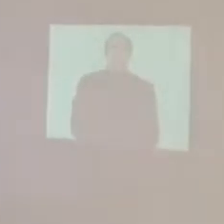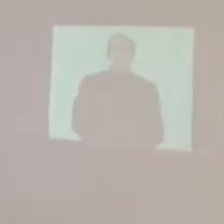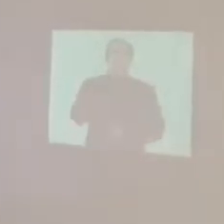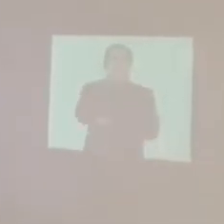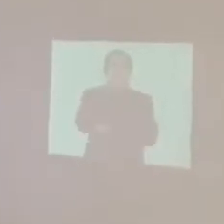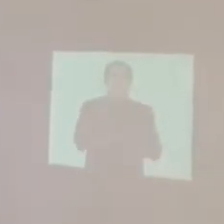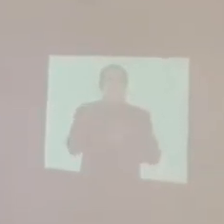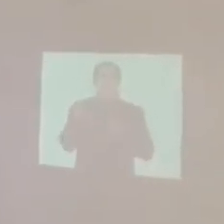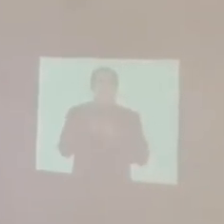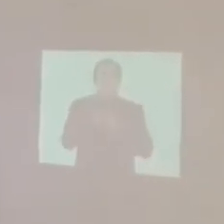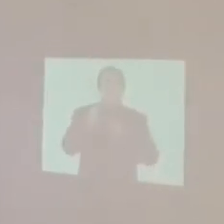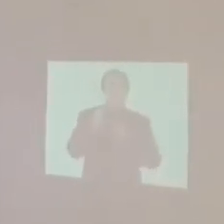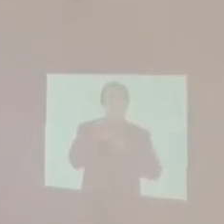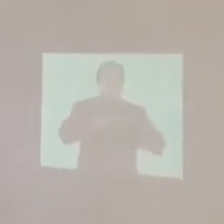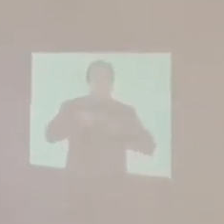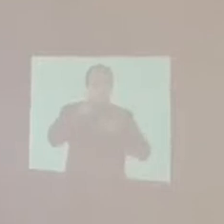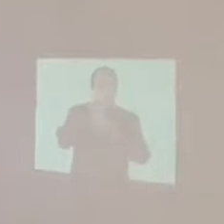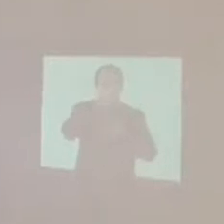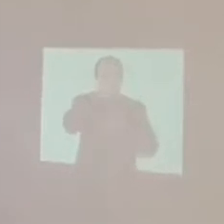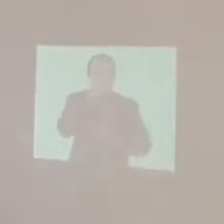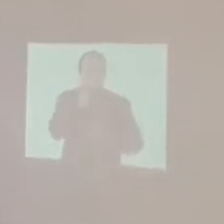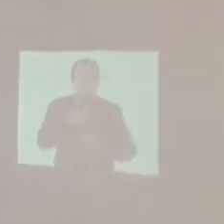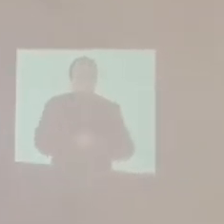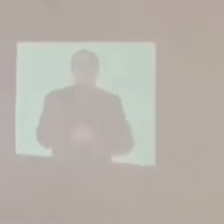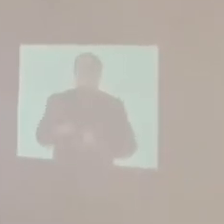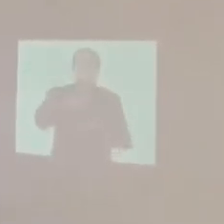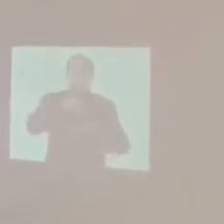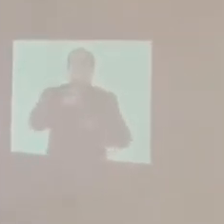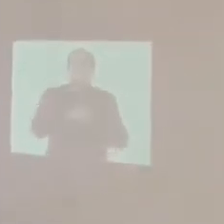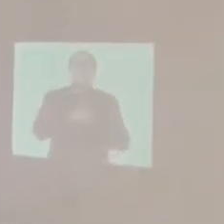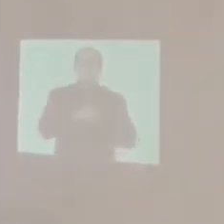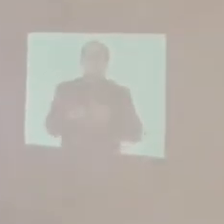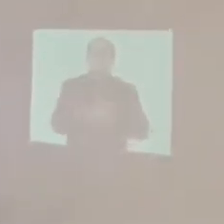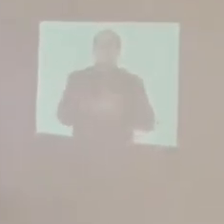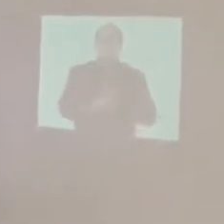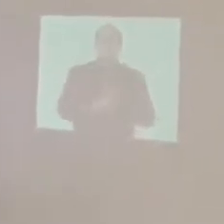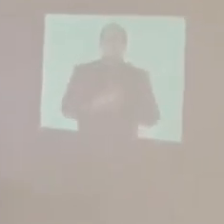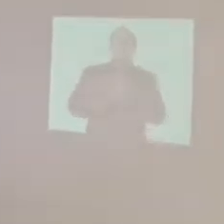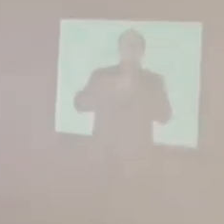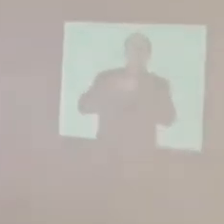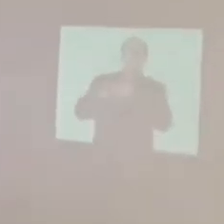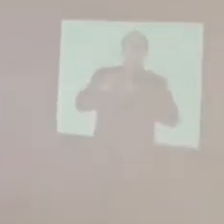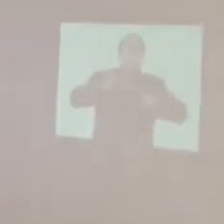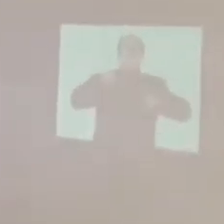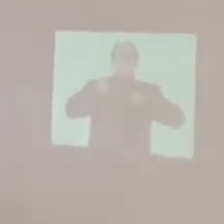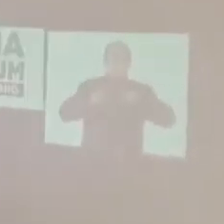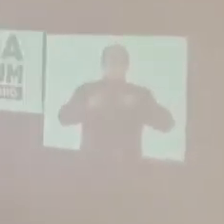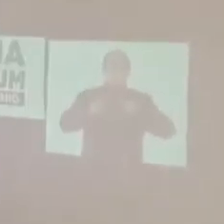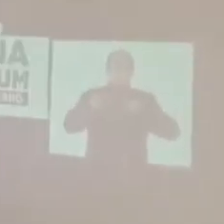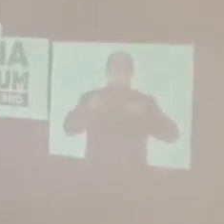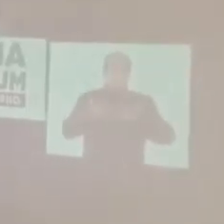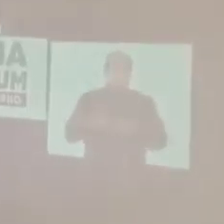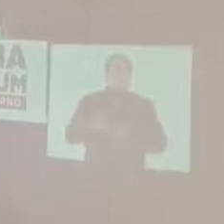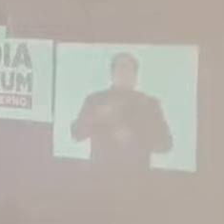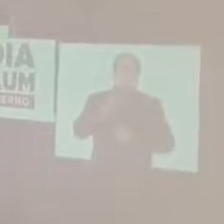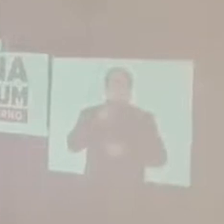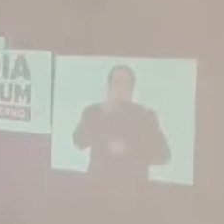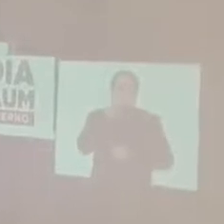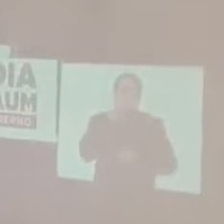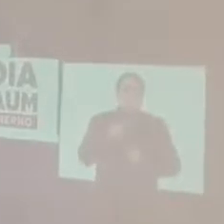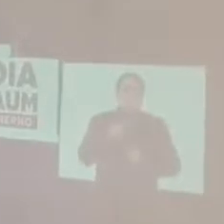Aprobamos, junto con el Congreso de la Ciudad de México, la ley que restringe plásticos de un solo uso. Construimos la planta